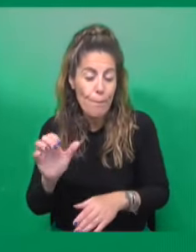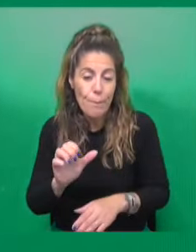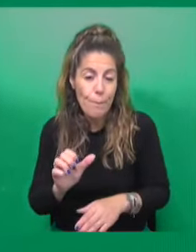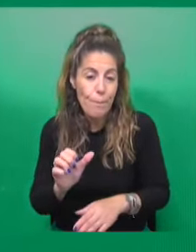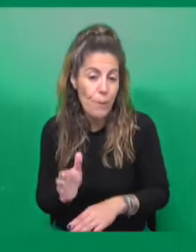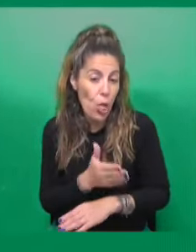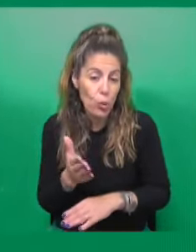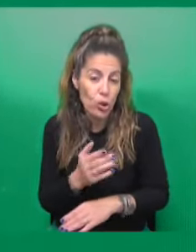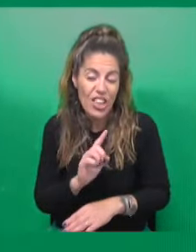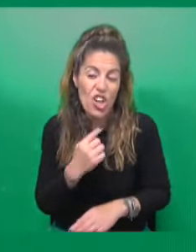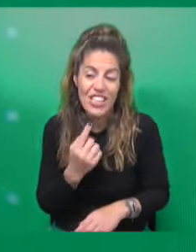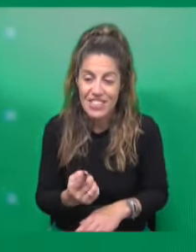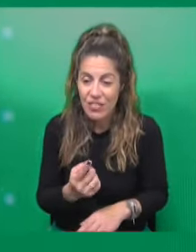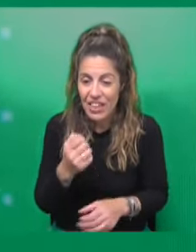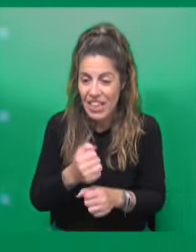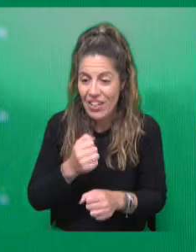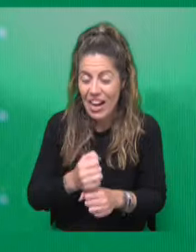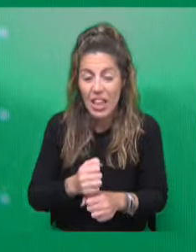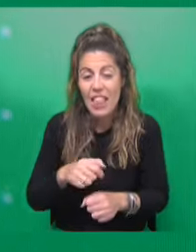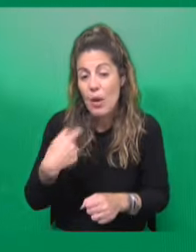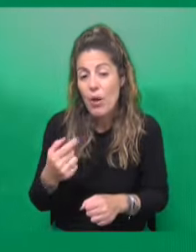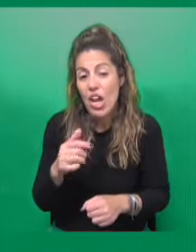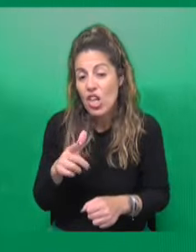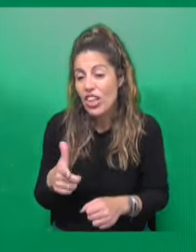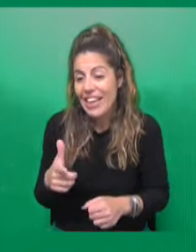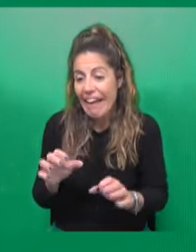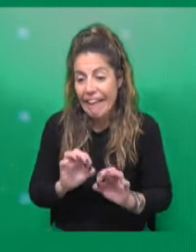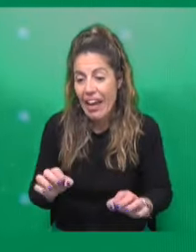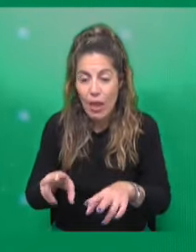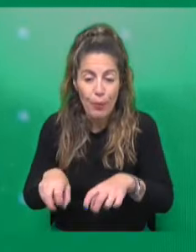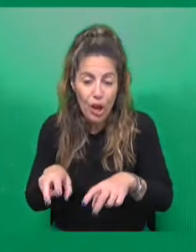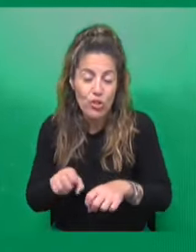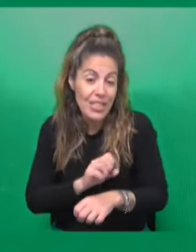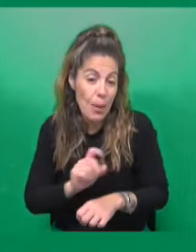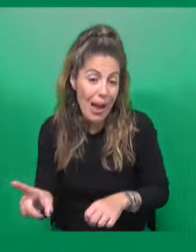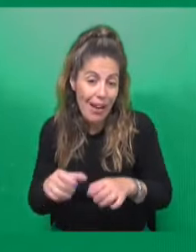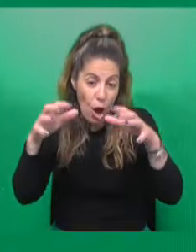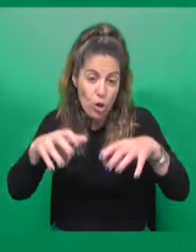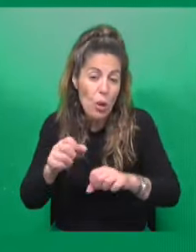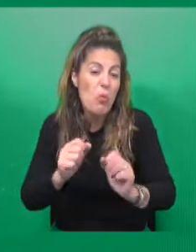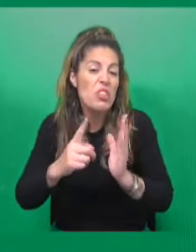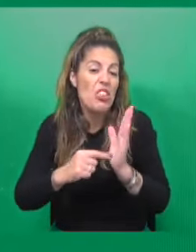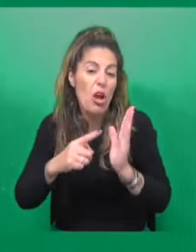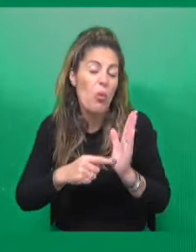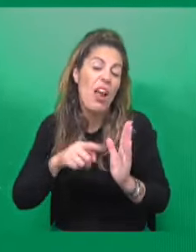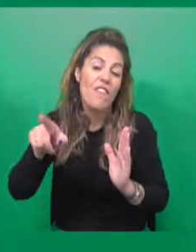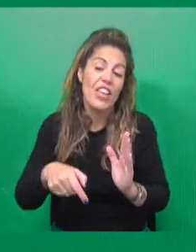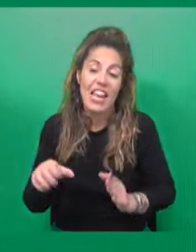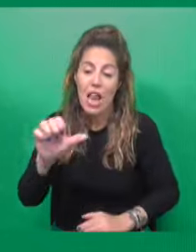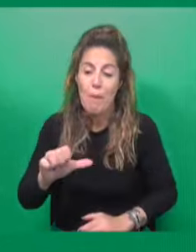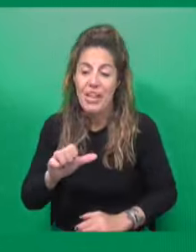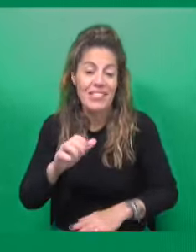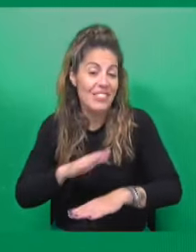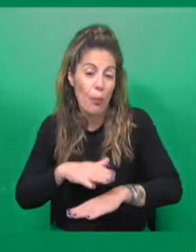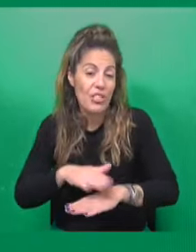sirve trabajar como un buey para después no tener nada por una cosecha mala por una lluvia cuando pudiendo alquilar viene la empresa y se encarga de todo es decir que